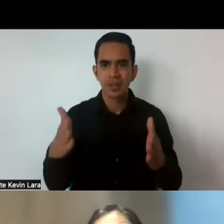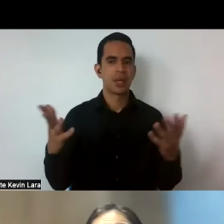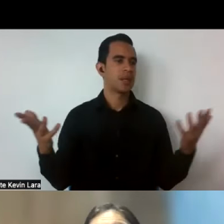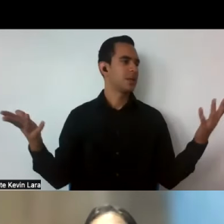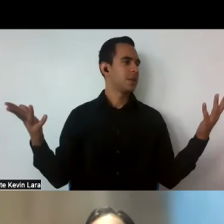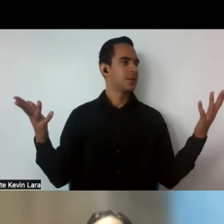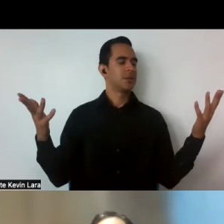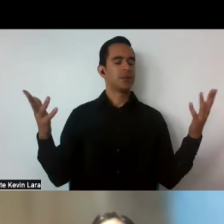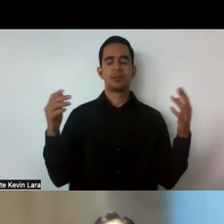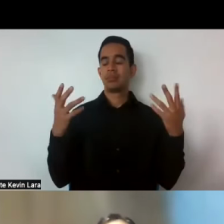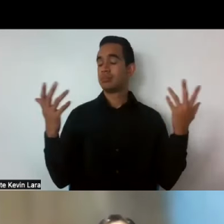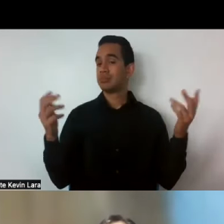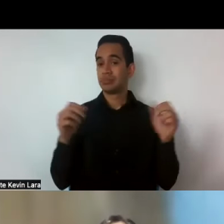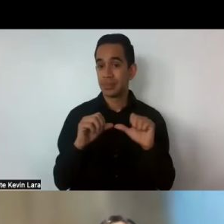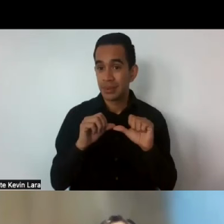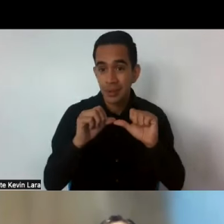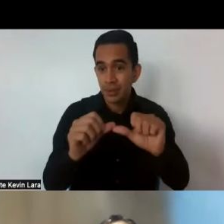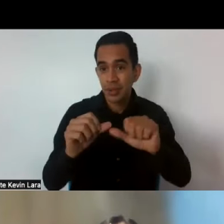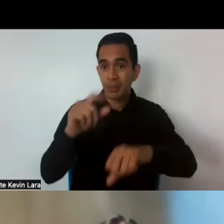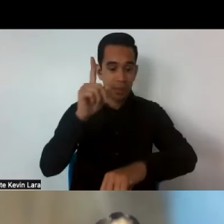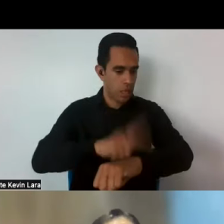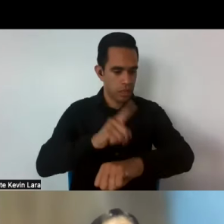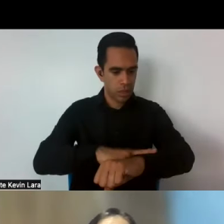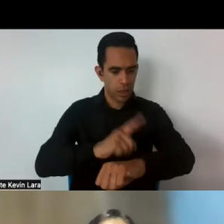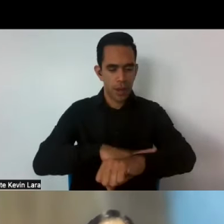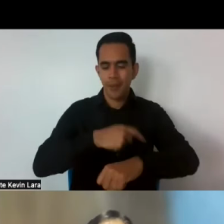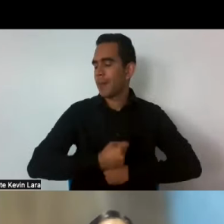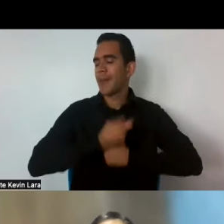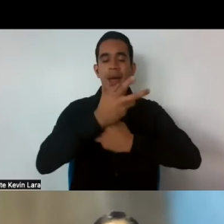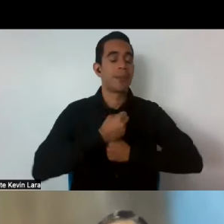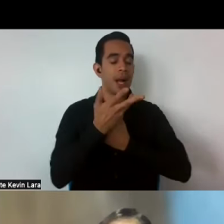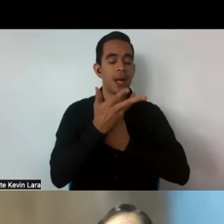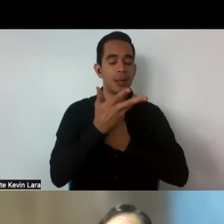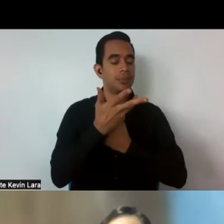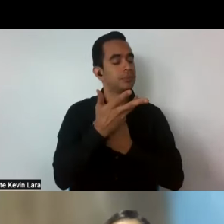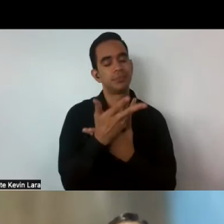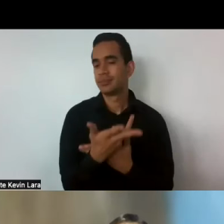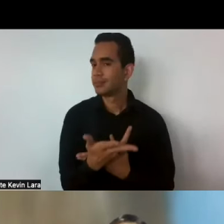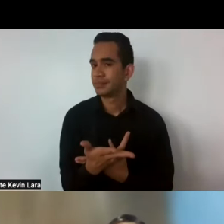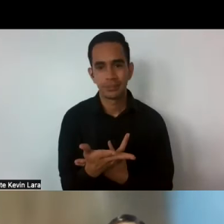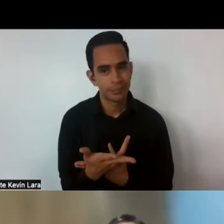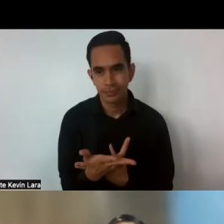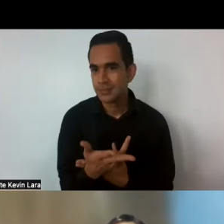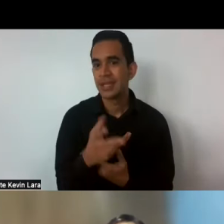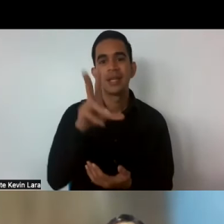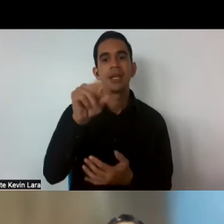no siempre nos da el tiempo. Y más que no nos da el tiempo, es que no estamos